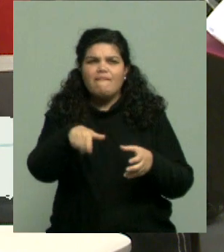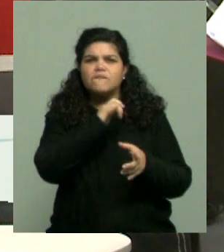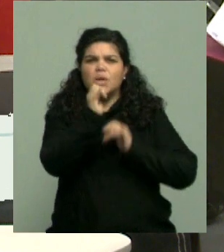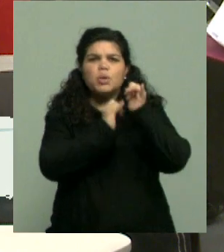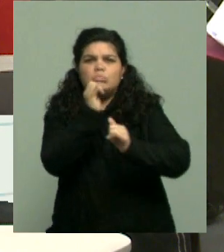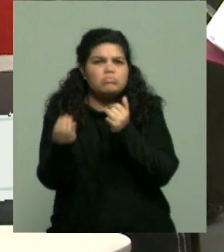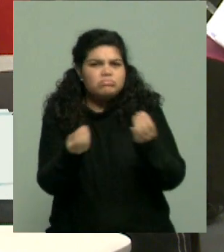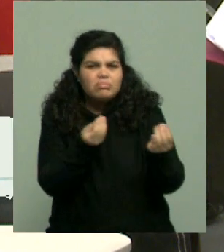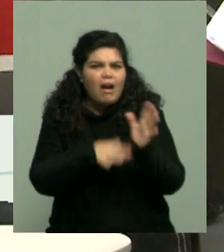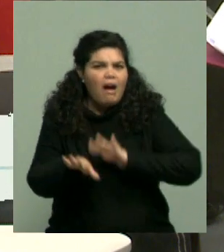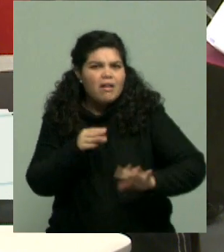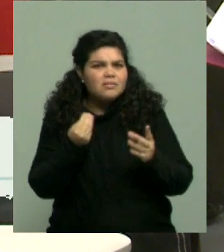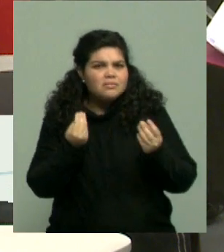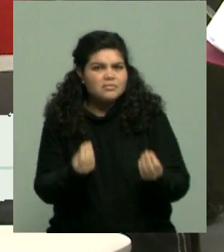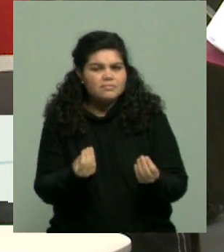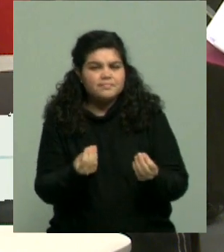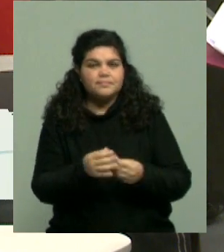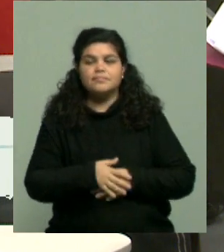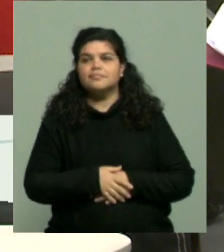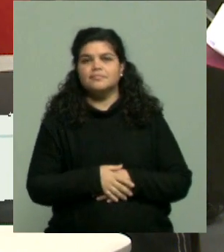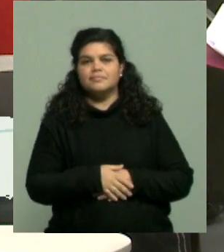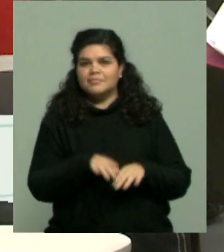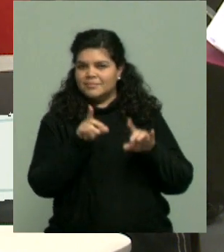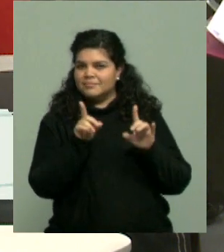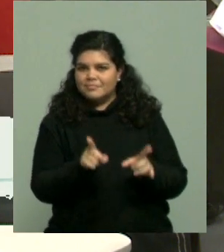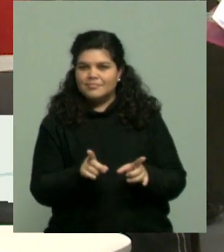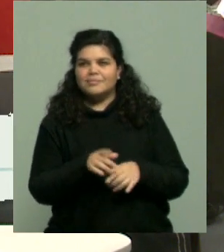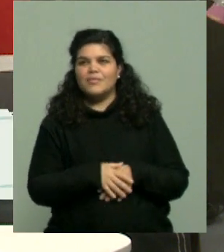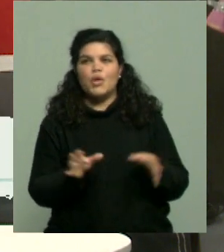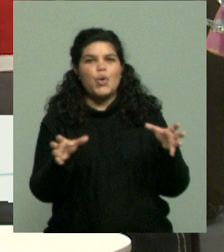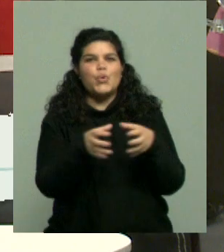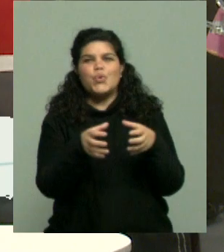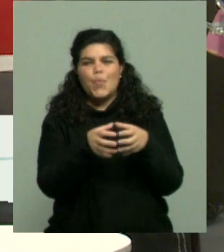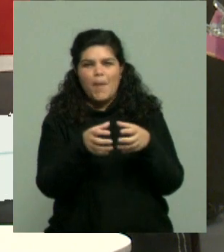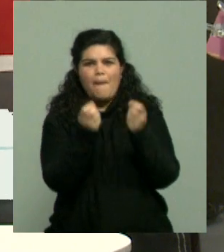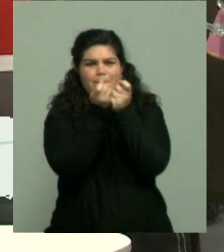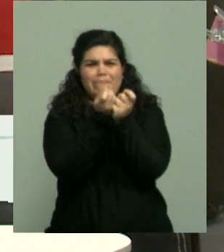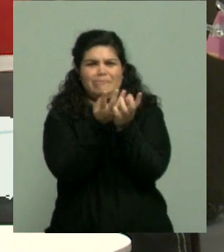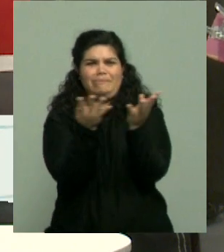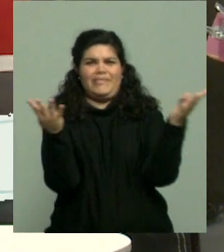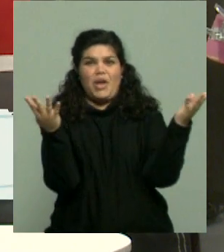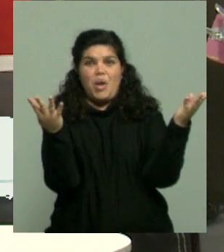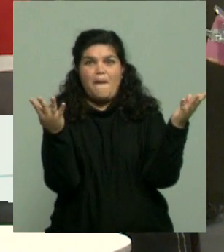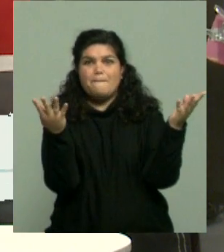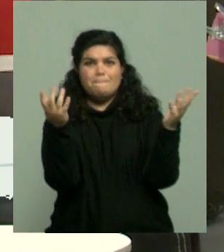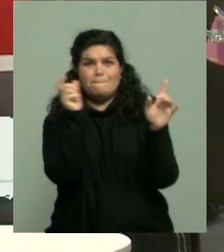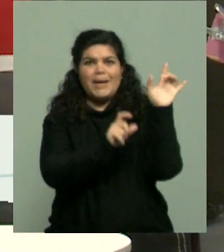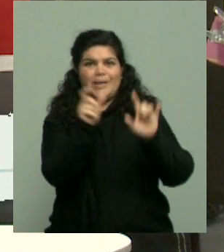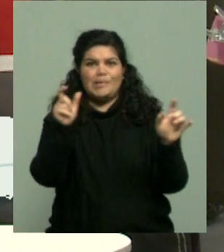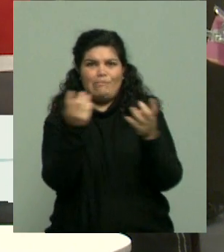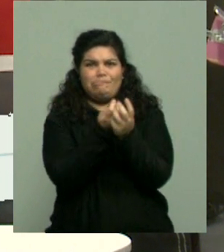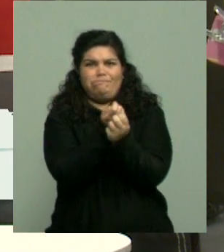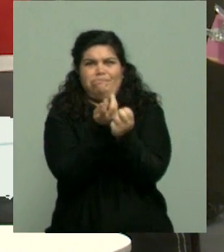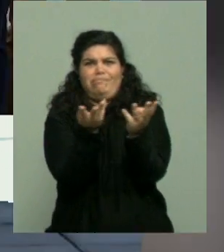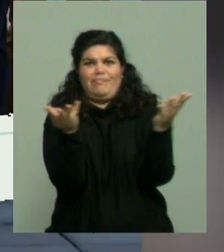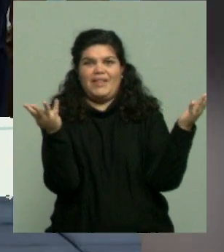Bueno, a ver... Hay algo muy particular que pasa en la banda, que es que somos muchos. Uh-huh. Y cada